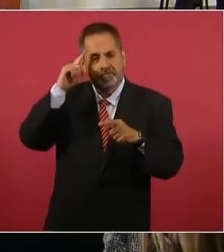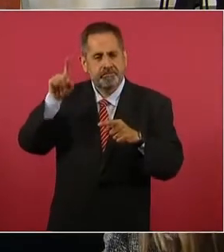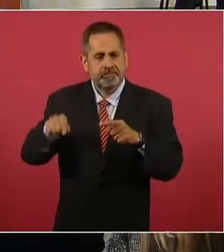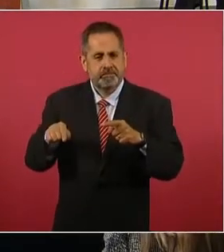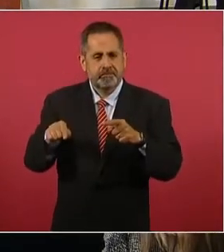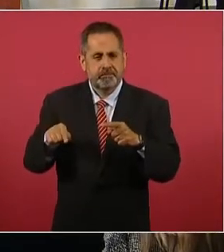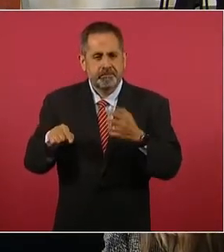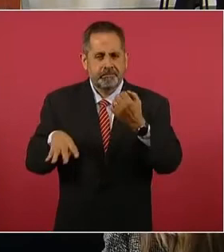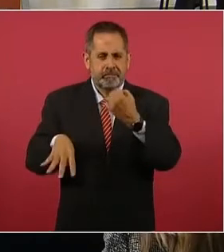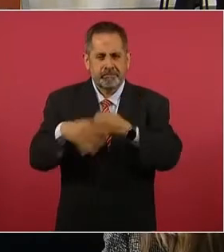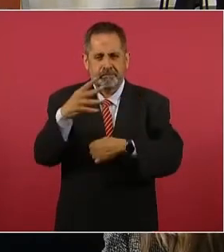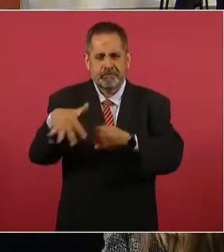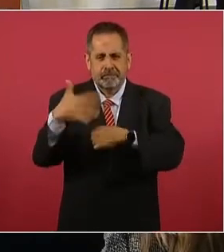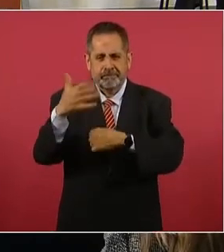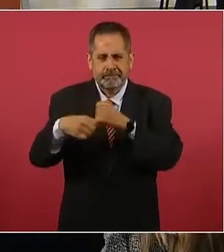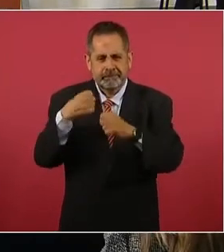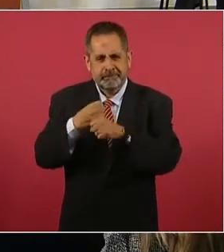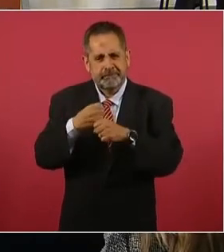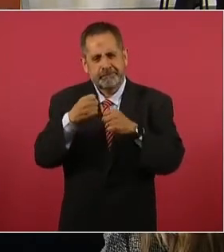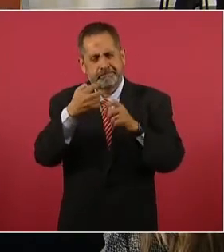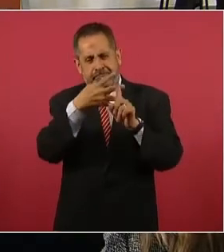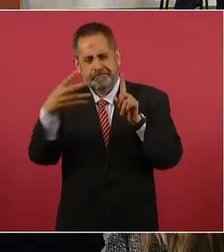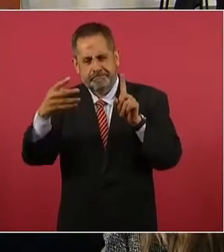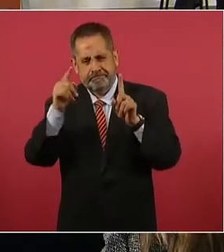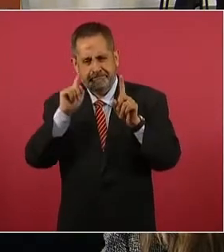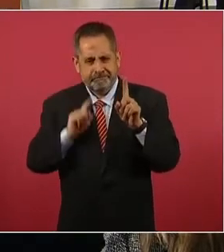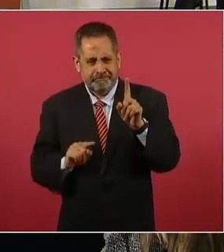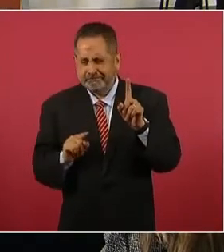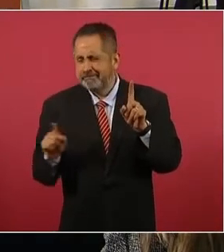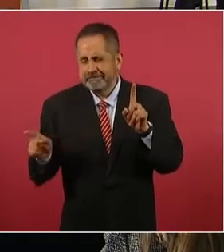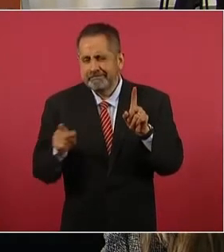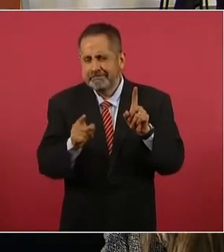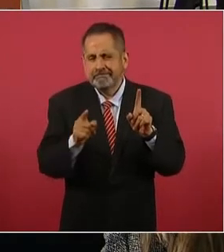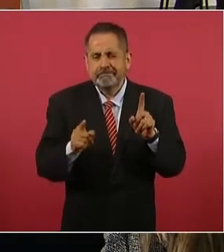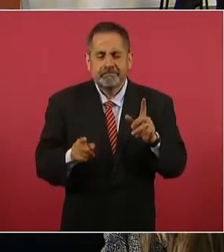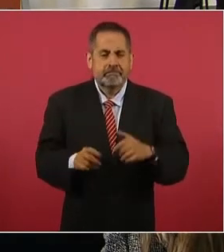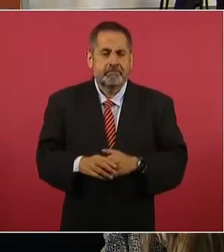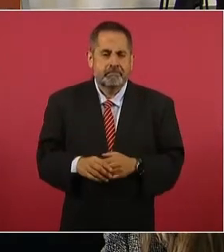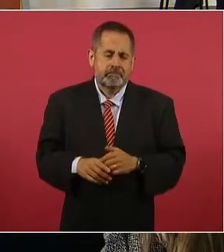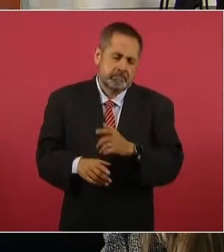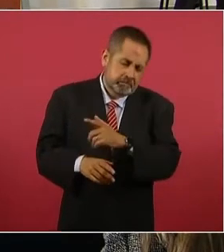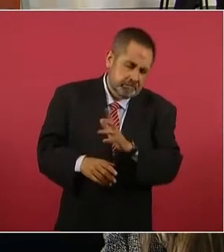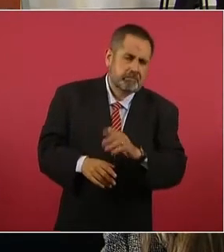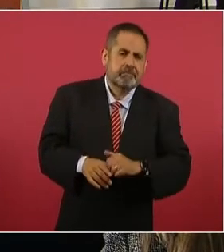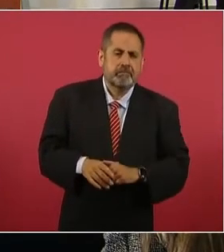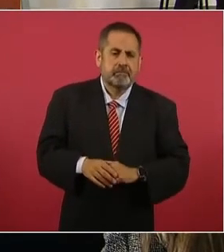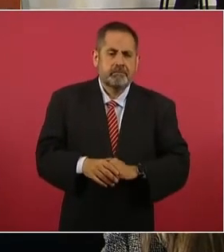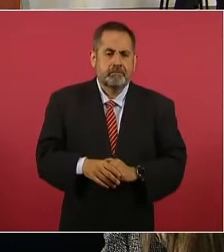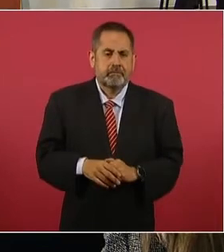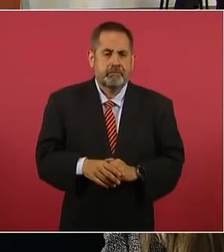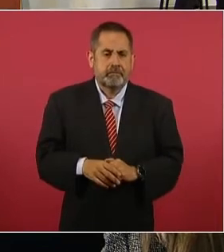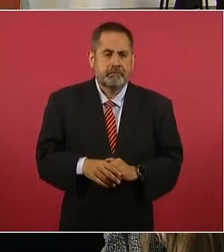de 14, 15 años, es una gráfica, es esto,